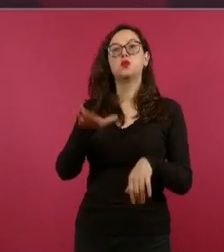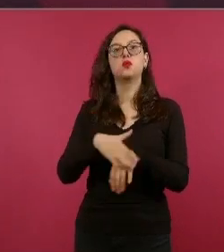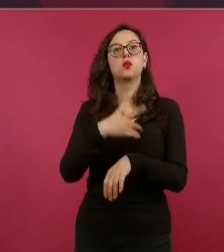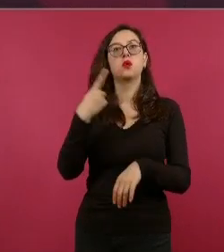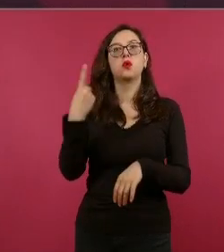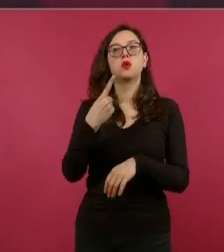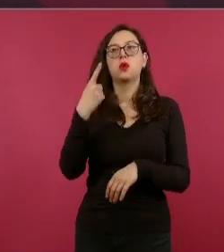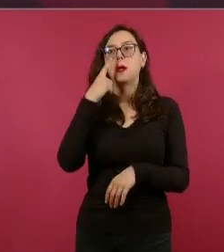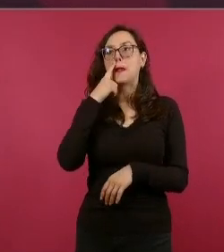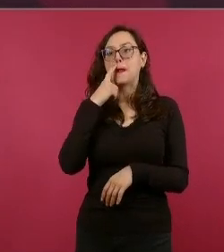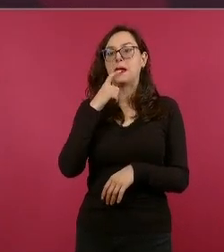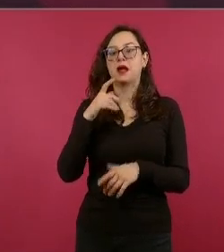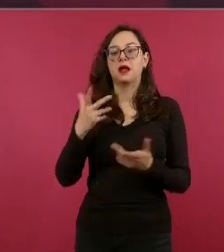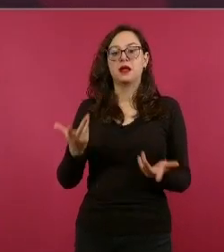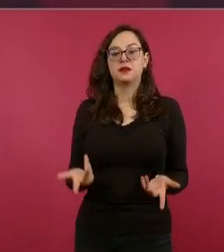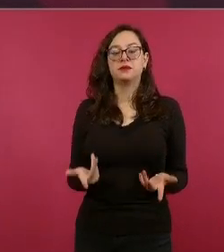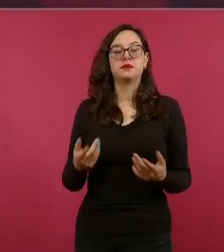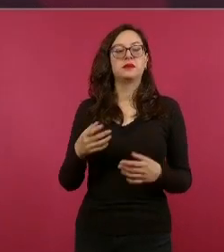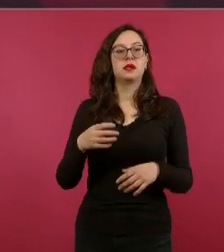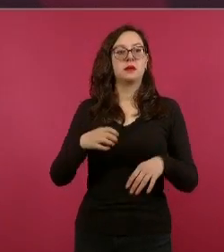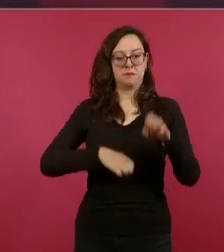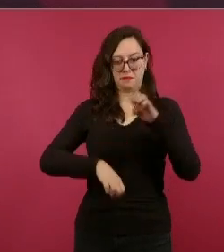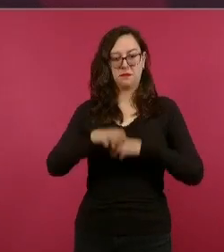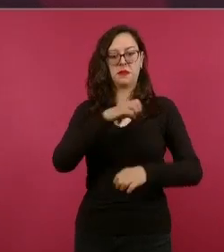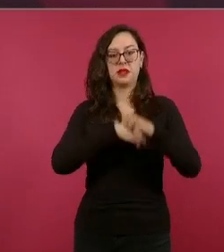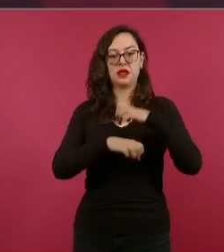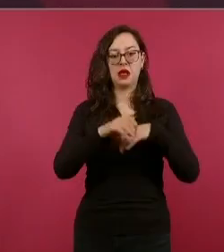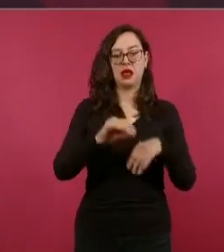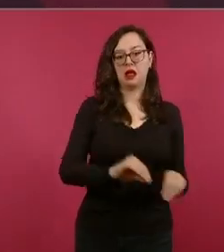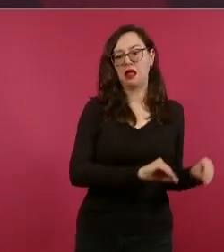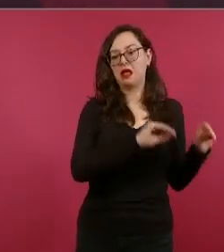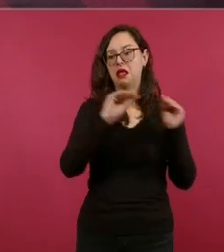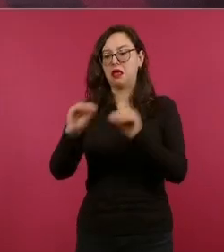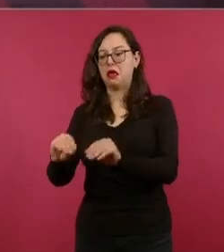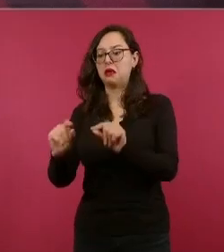México, que se mudaban los empleos,